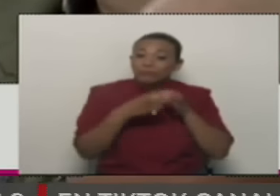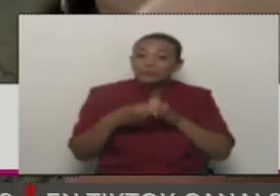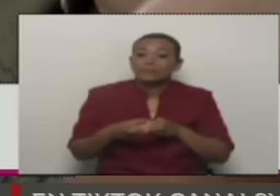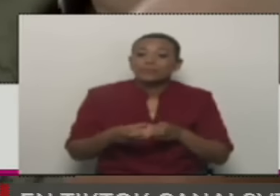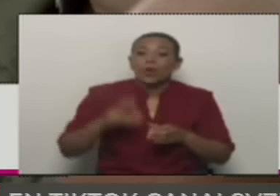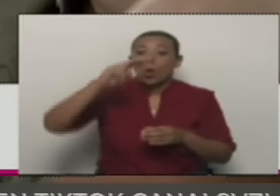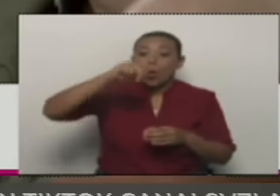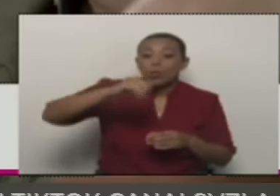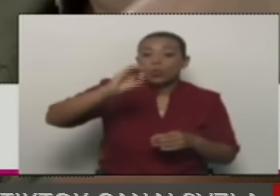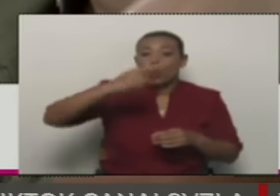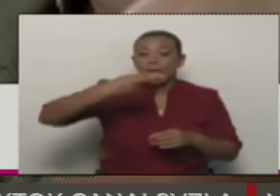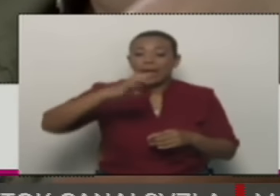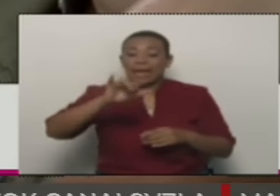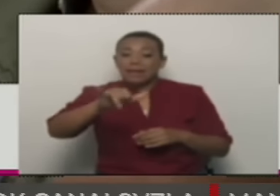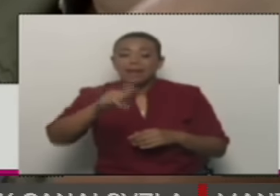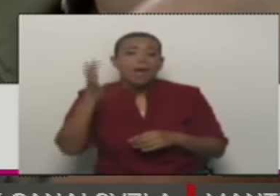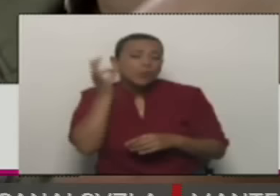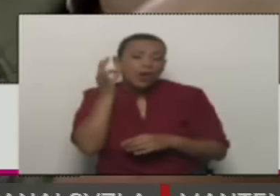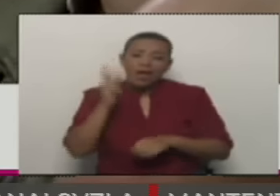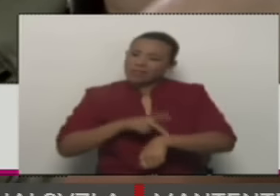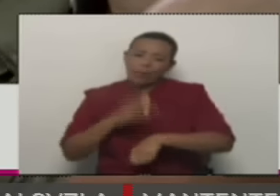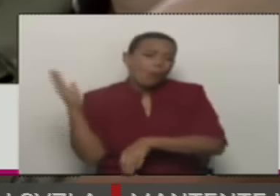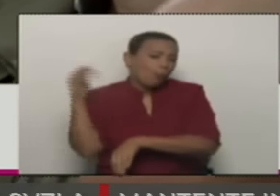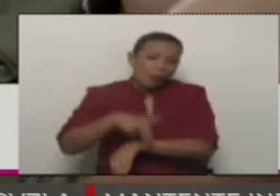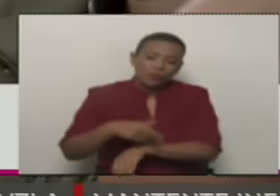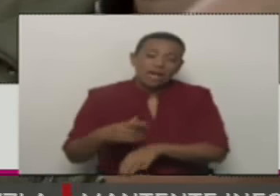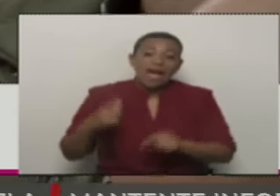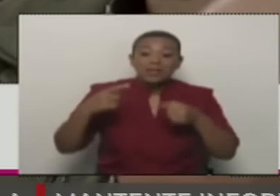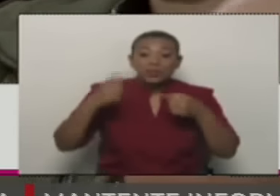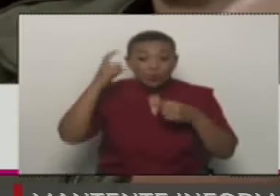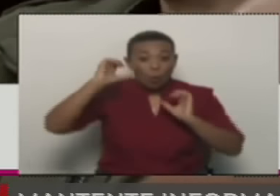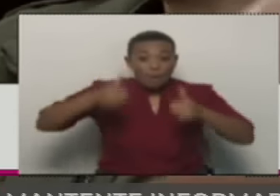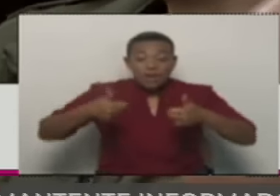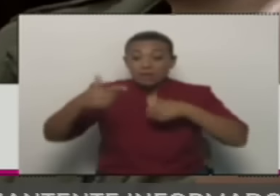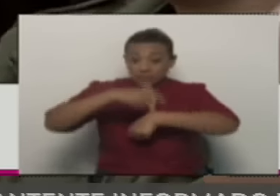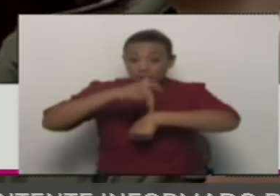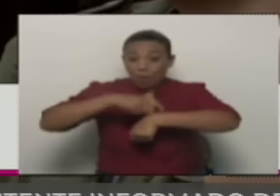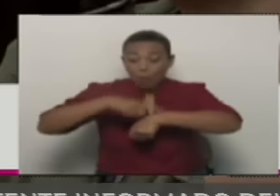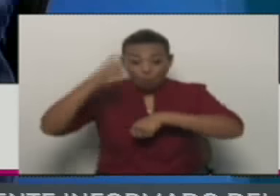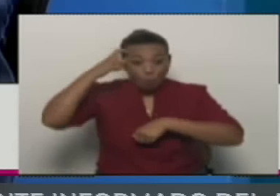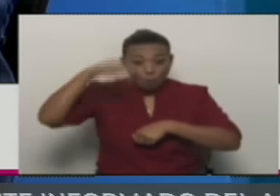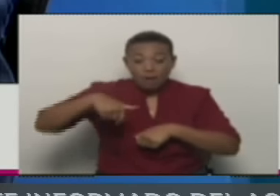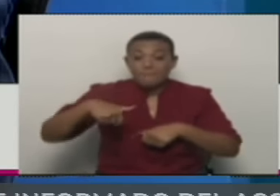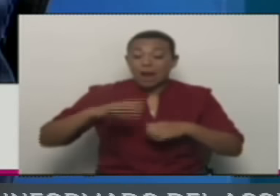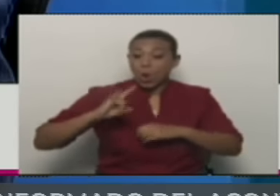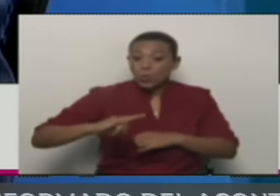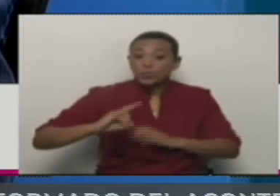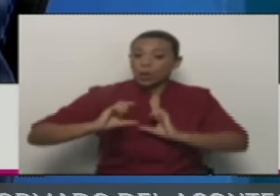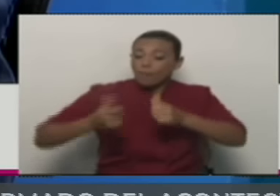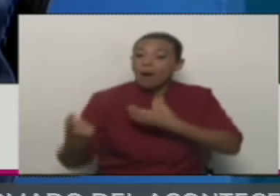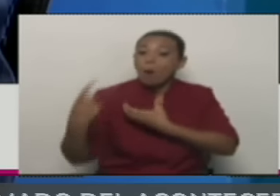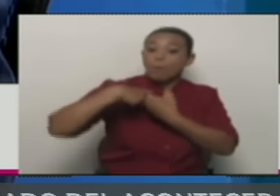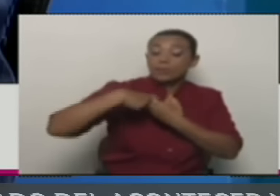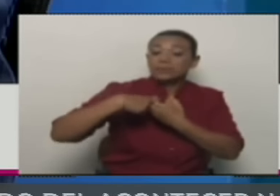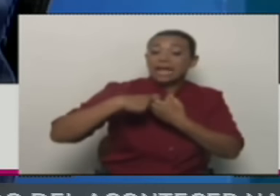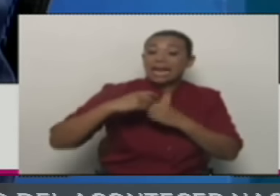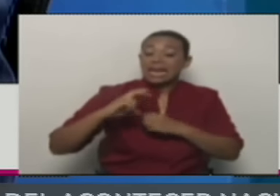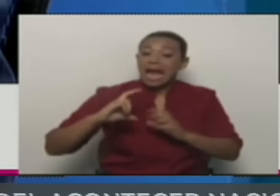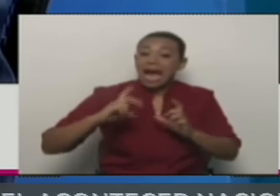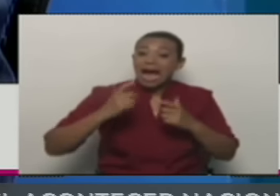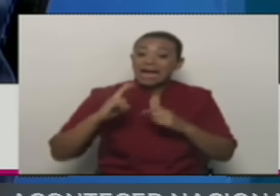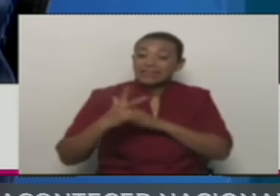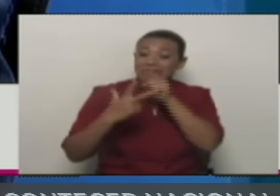Pocaterra no pudo llegar. Y a partir de hoy vamos a incorporar en la tercera